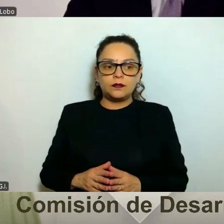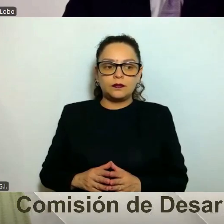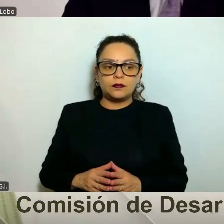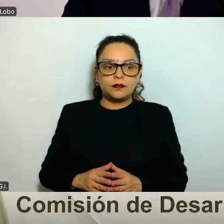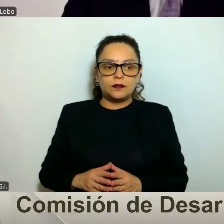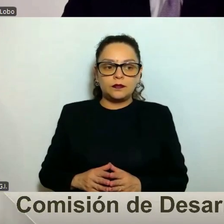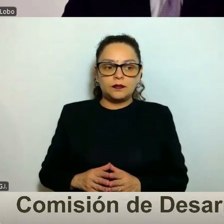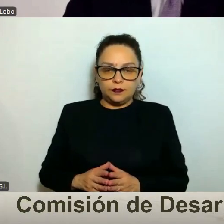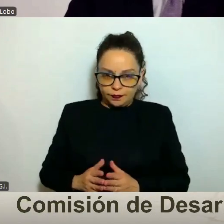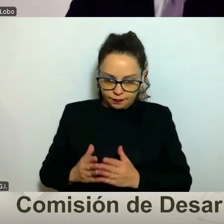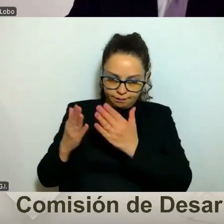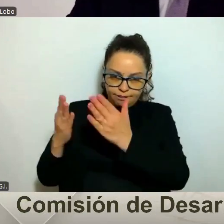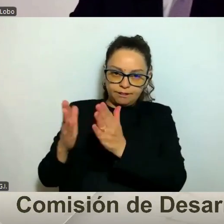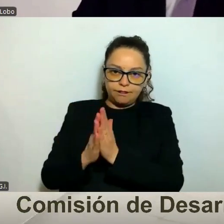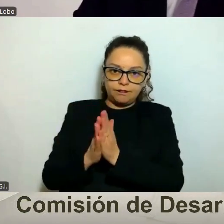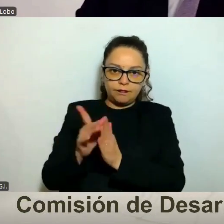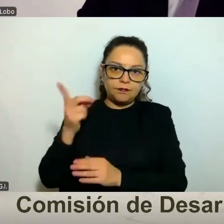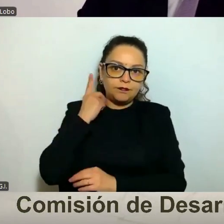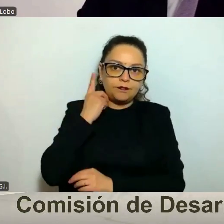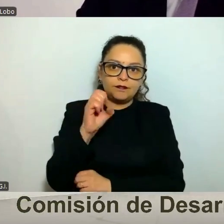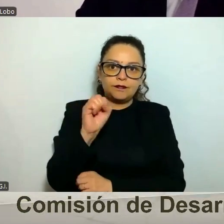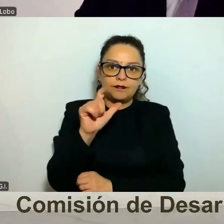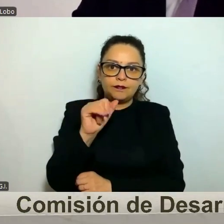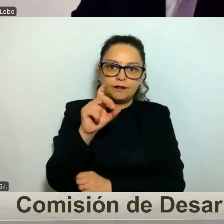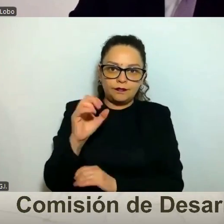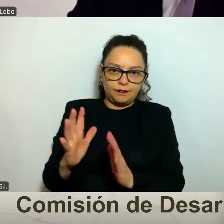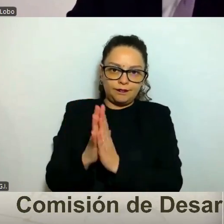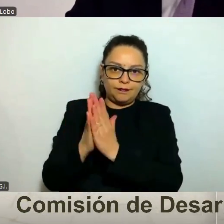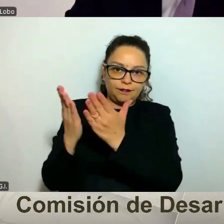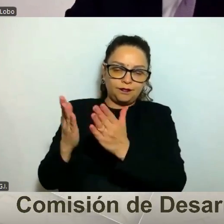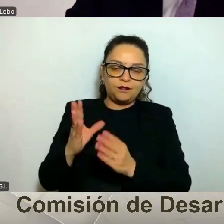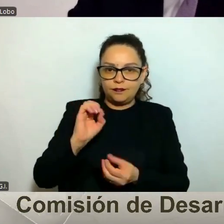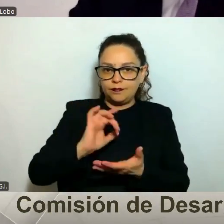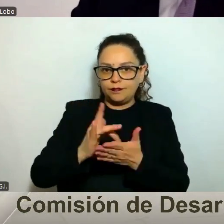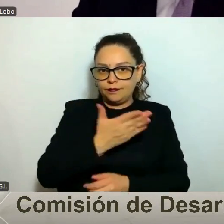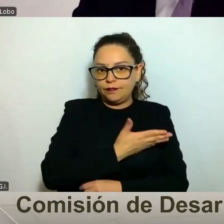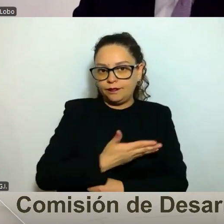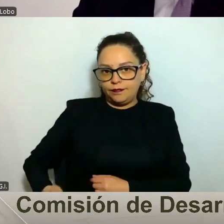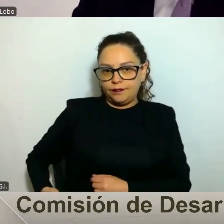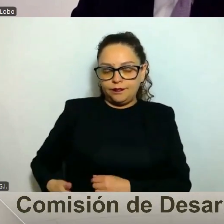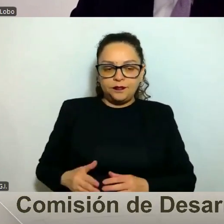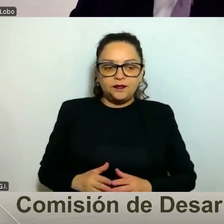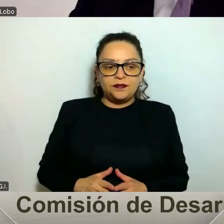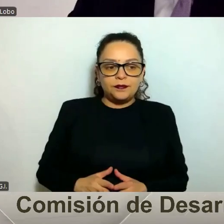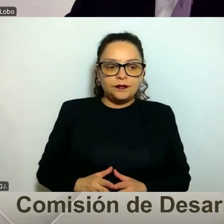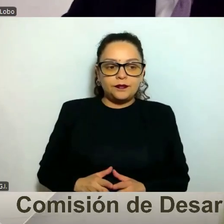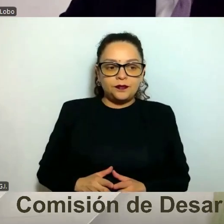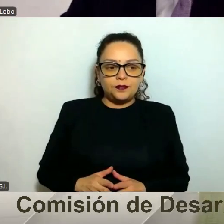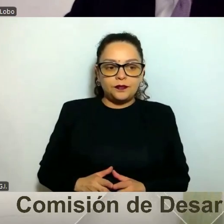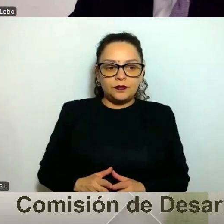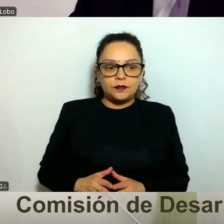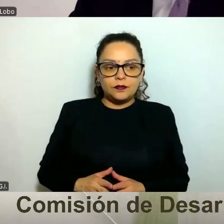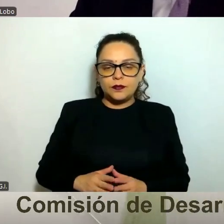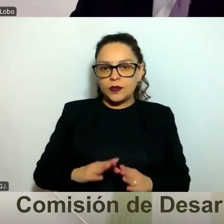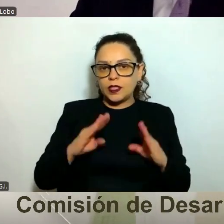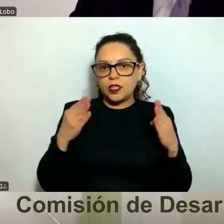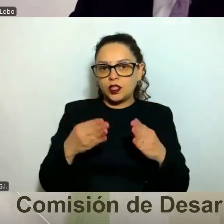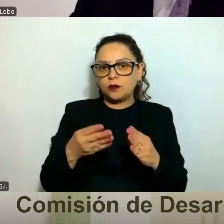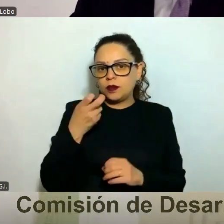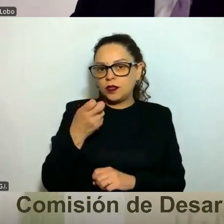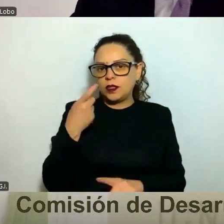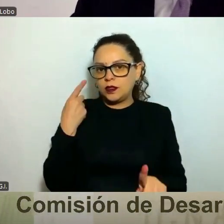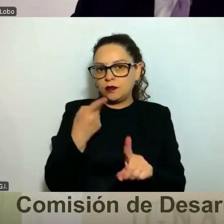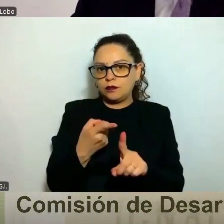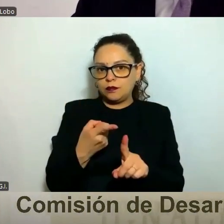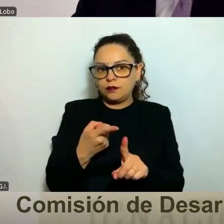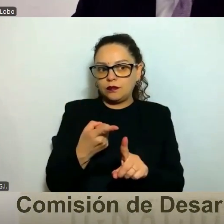Diputada Salido, por favor. Muchas gracias, diputado presidente. En este caso en particular, diputado, yo quisiera